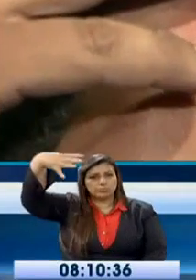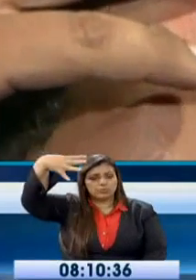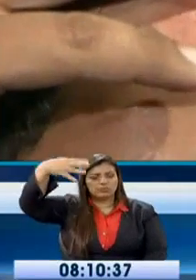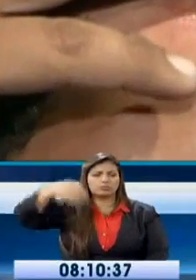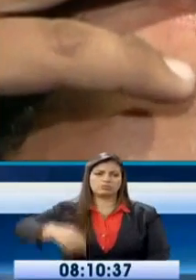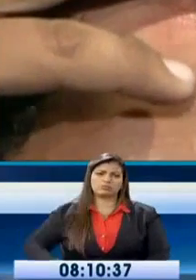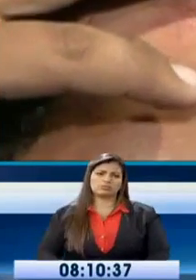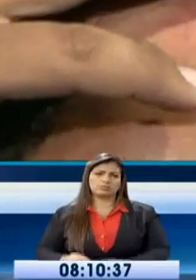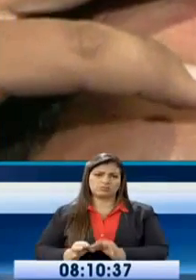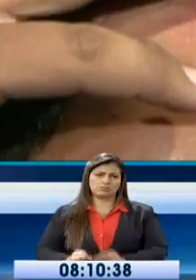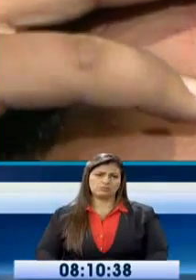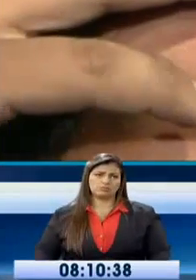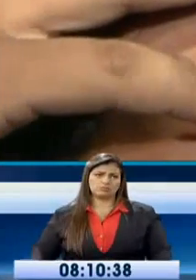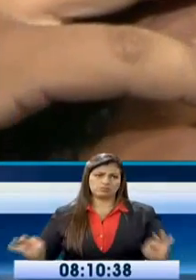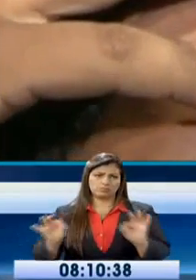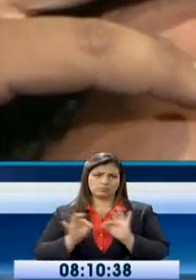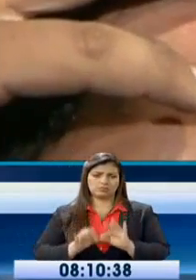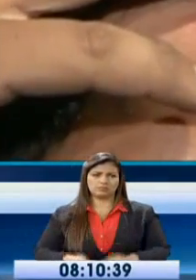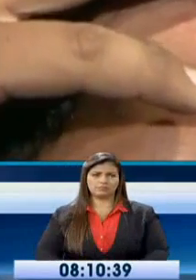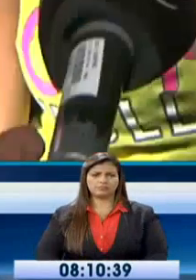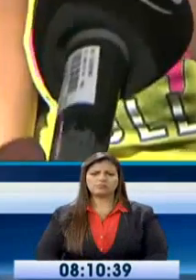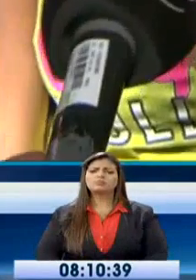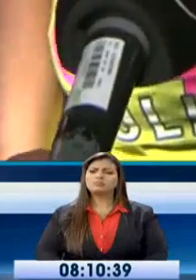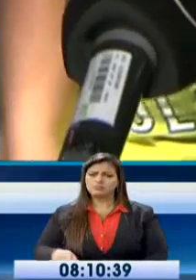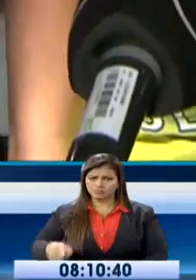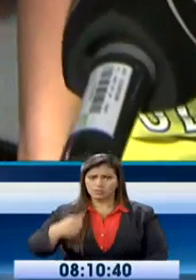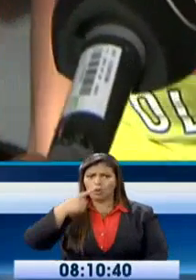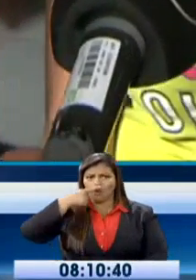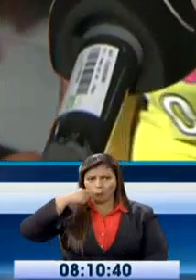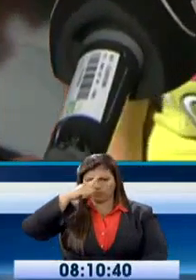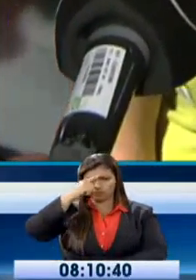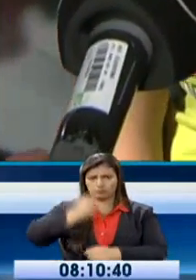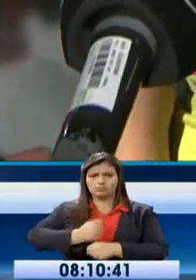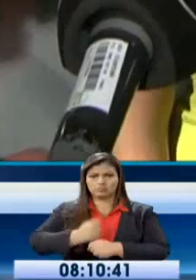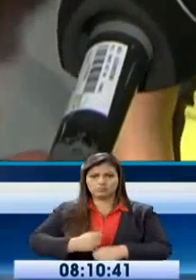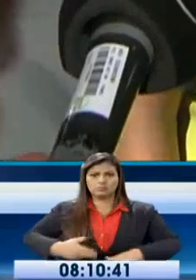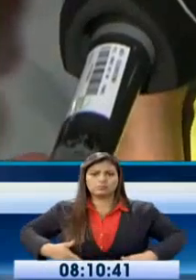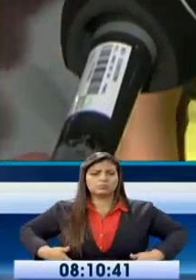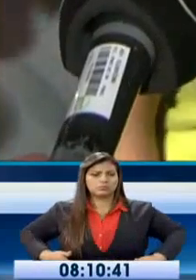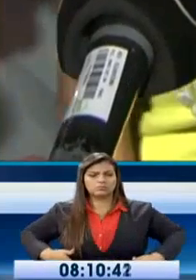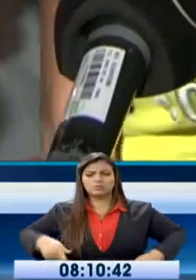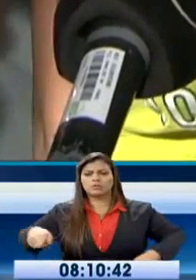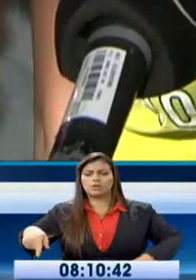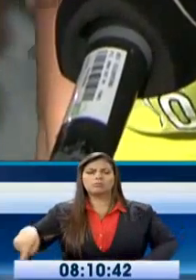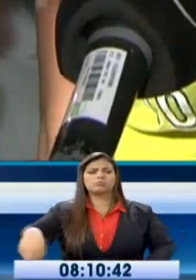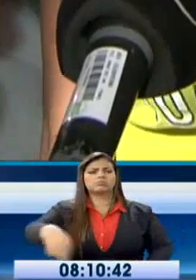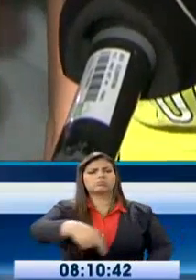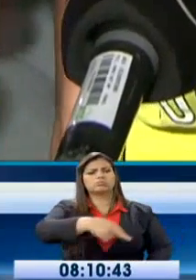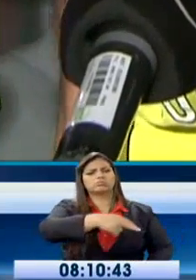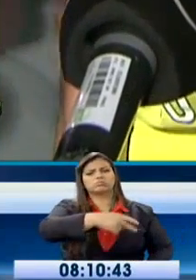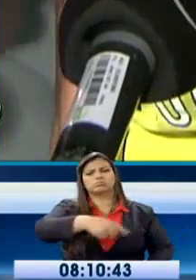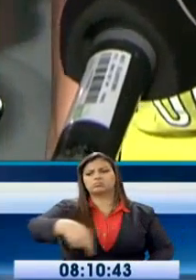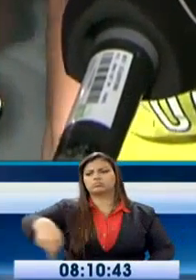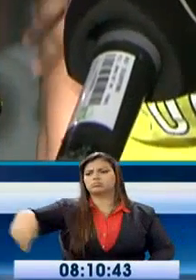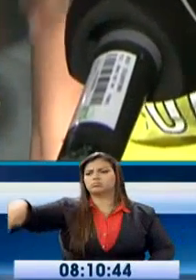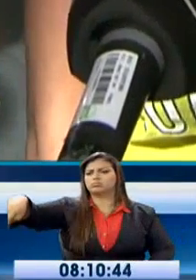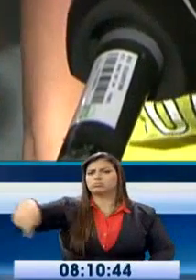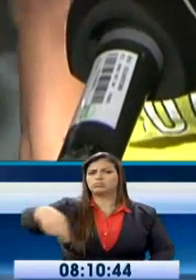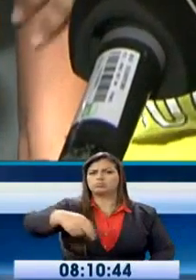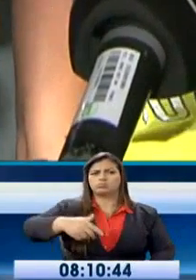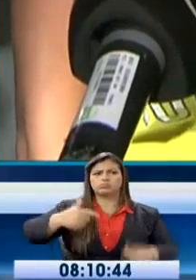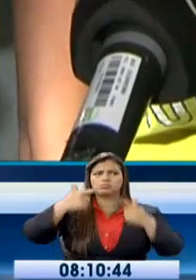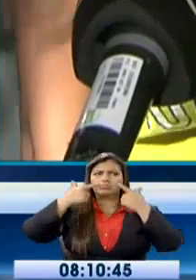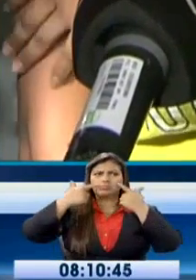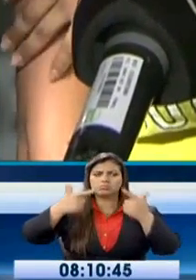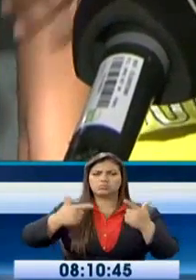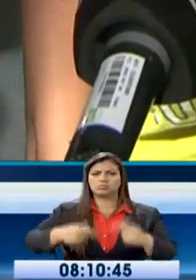permitimos, se ponen bravos. Hay un guardián, que el guardián debe dedicarse a rondar y a hacer una guardia como tiene que ser debido. Y si a veces se le llama la